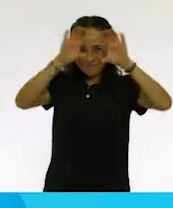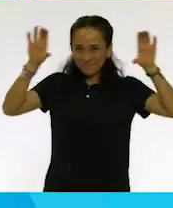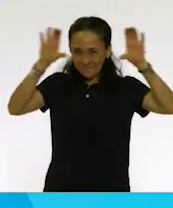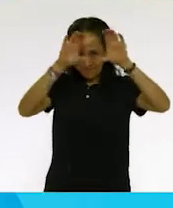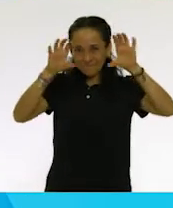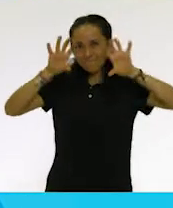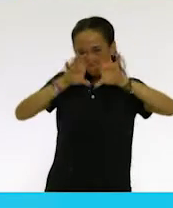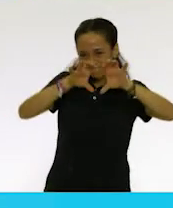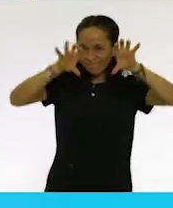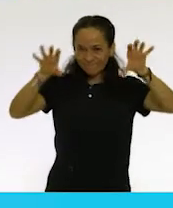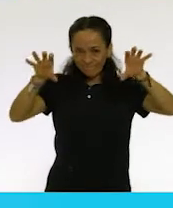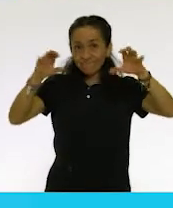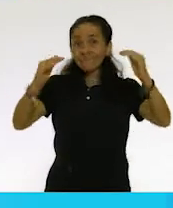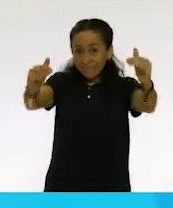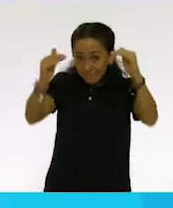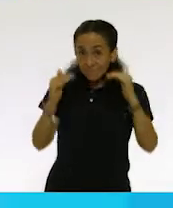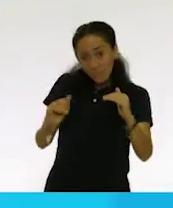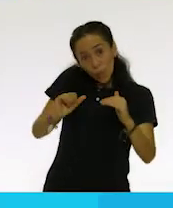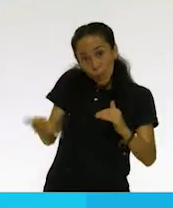aquí